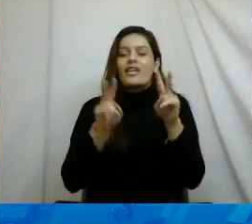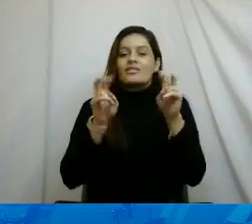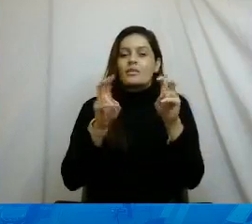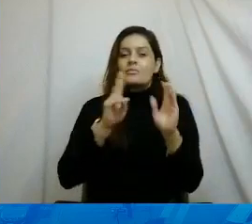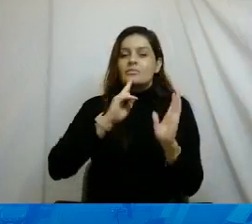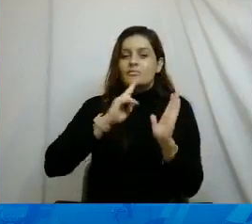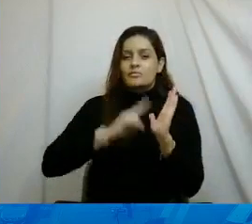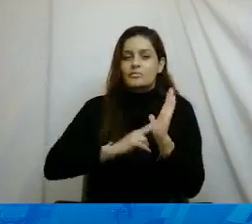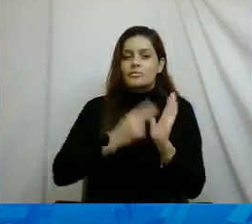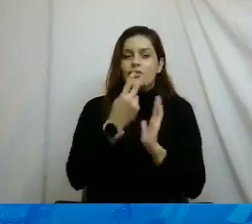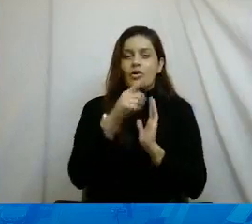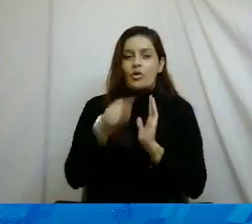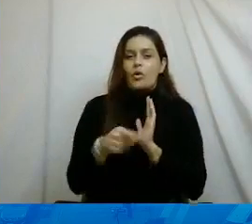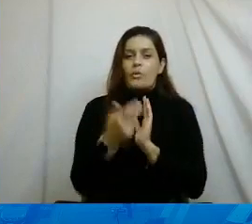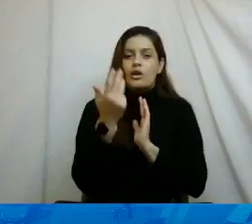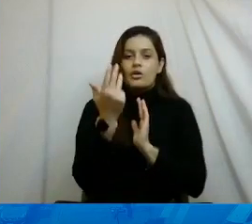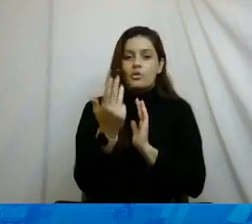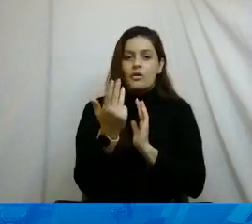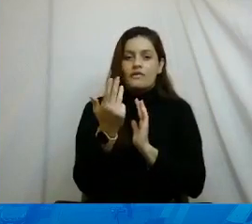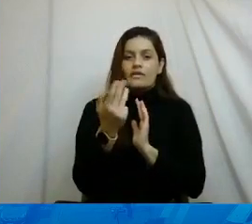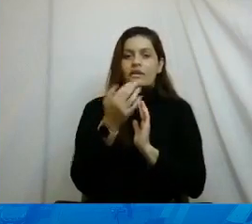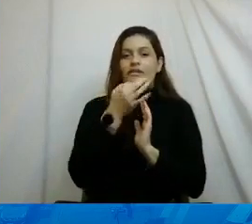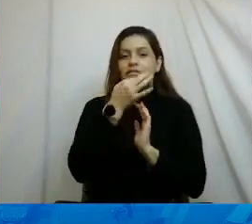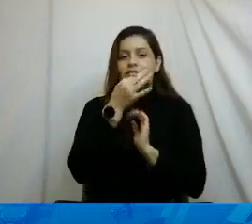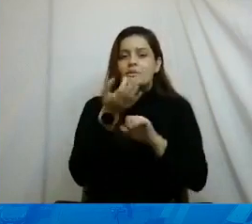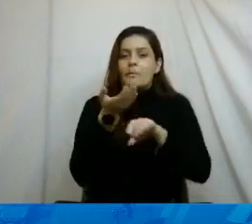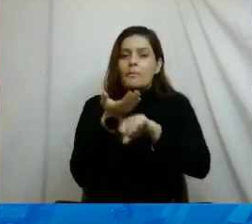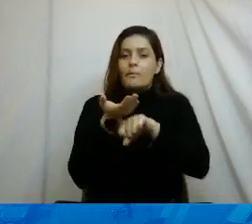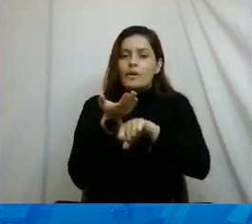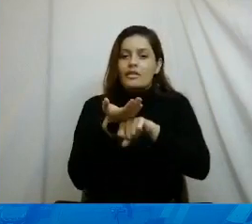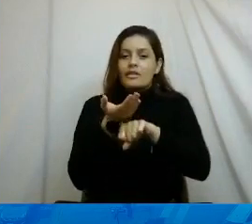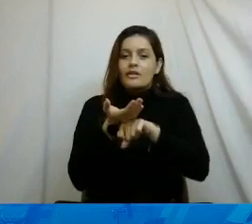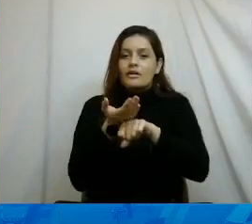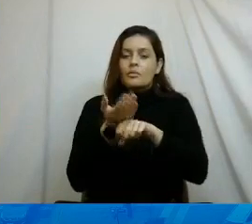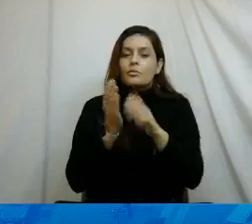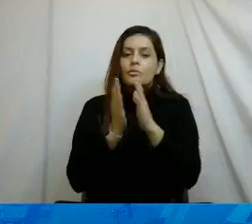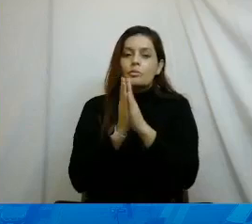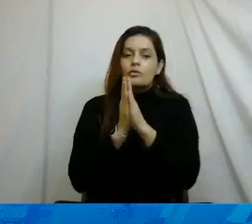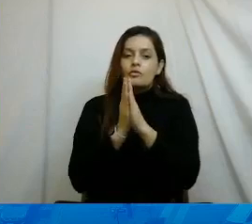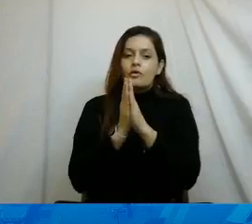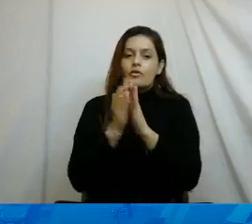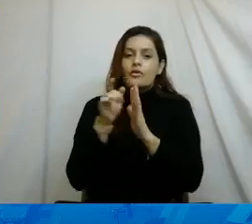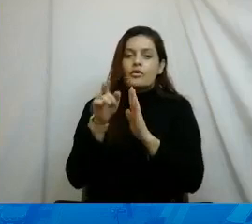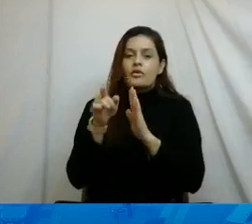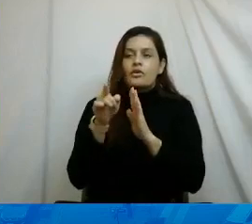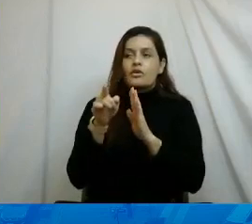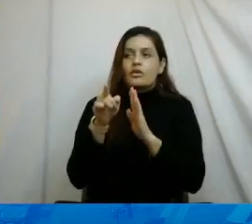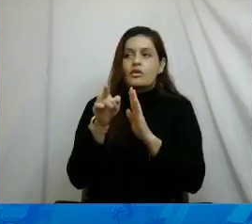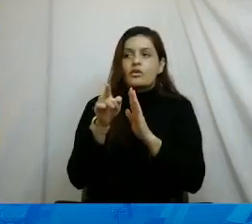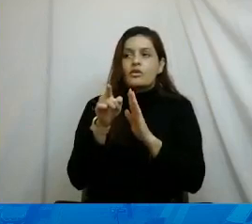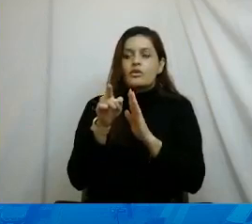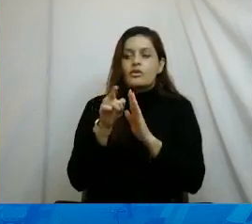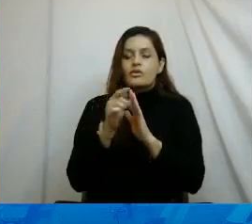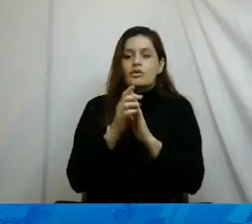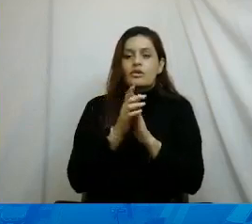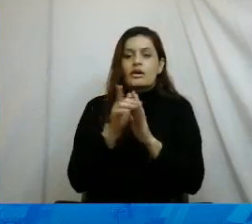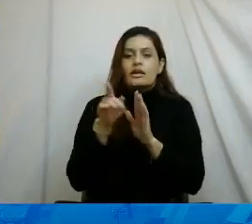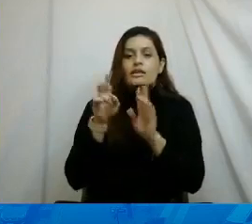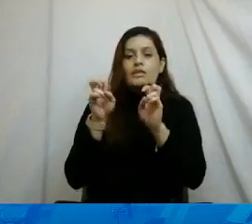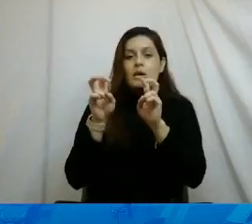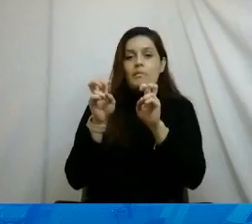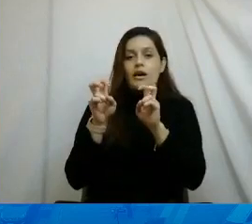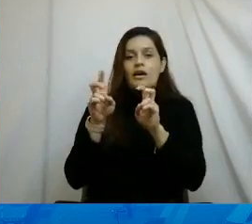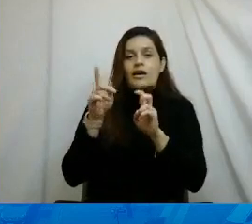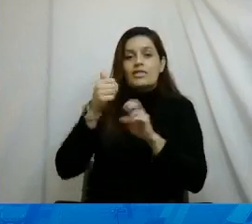correspondencia en el 2.9, quisiera pedirle especial atención, sobre todo porque está la